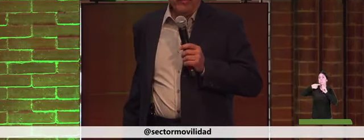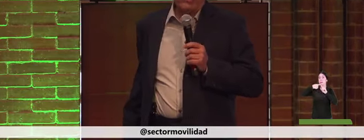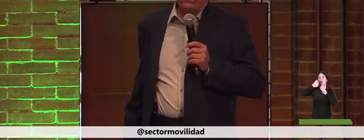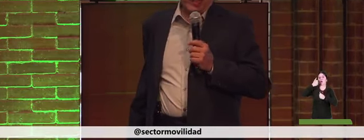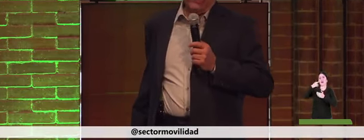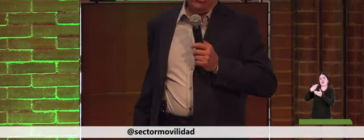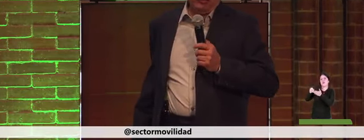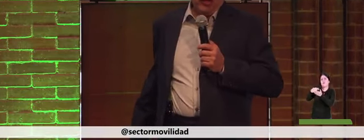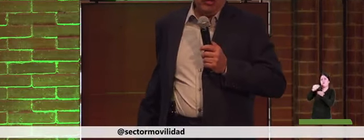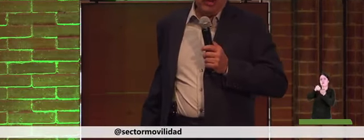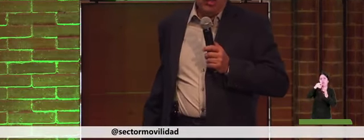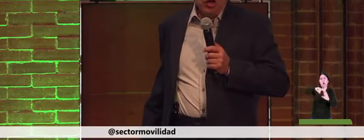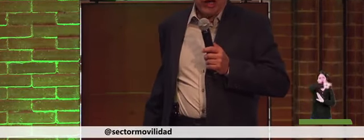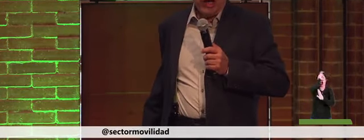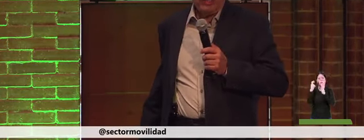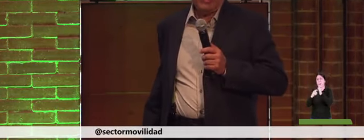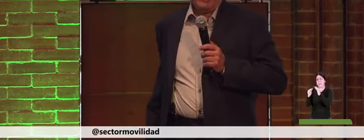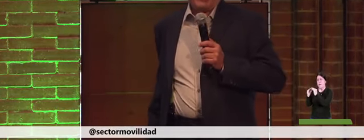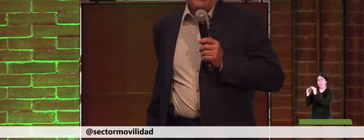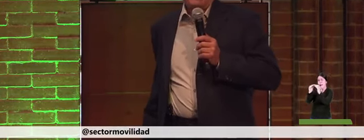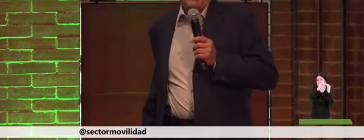compra total de los predios, y otra,